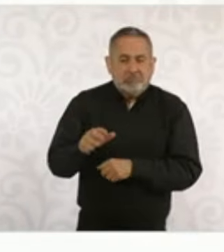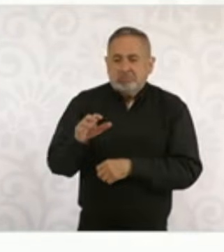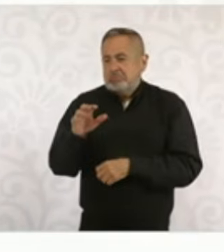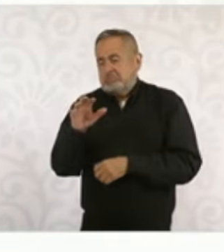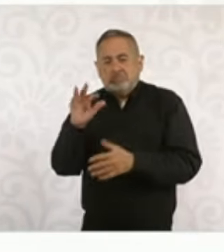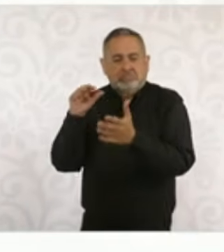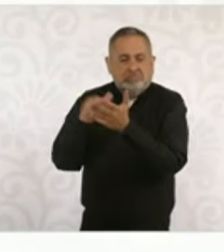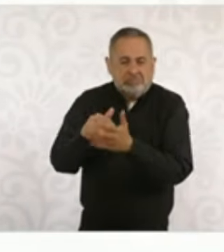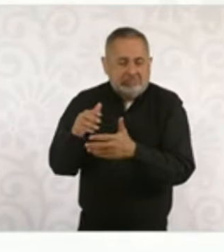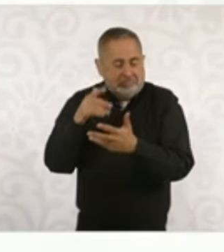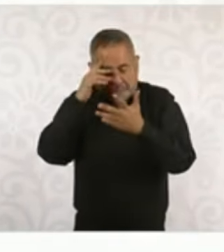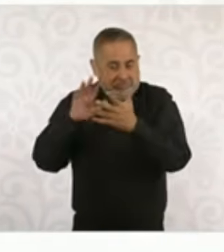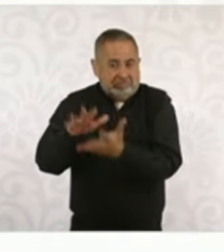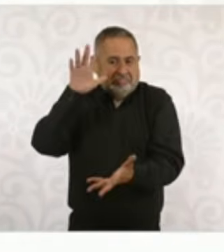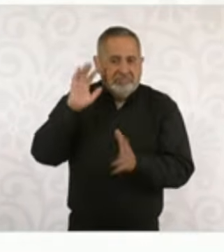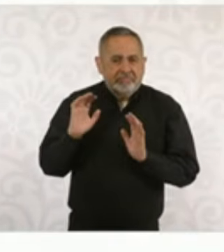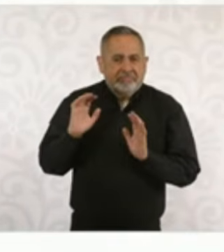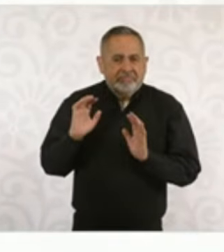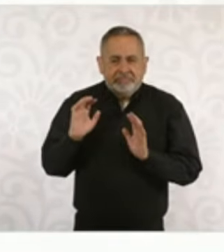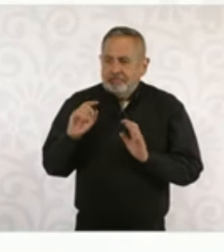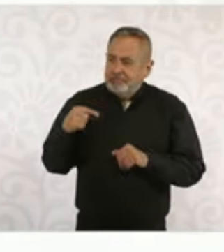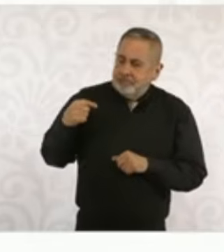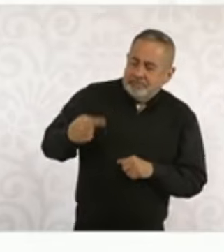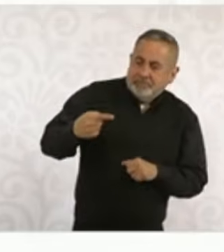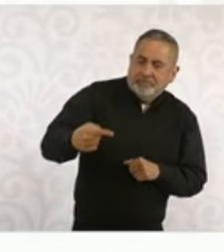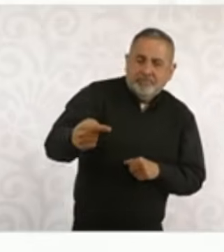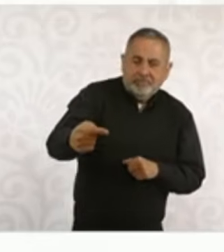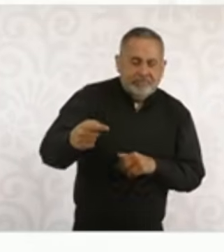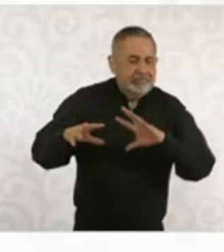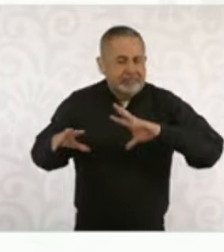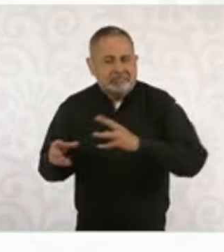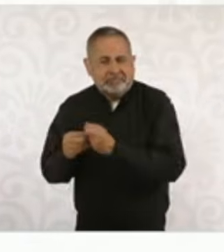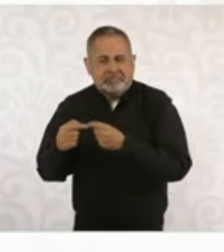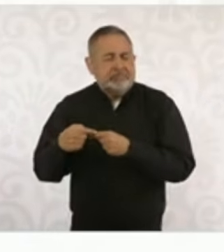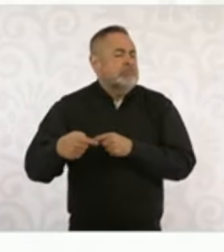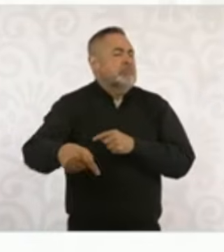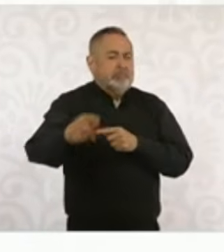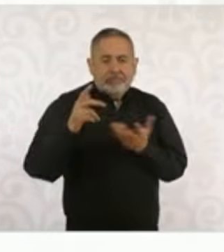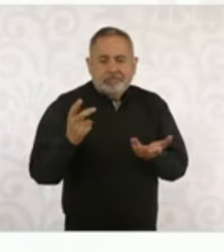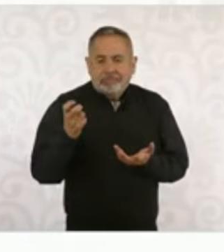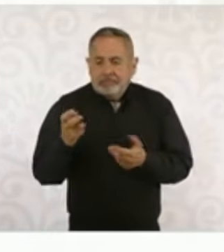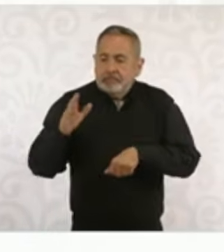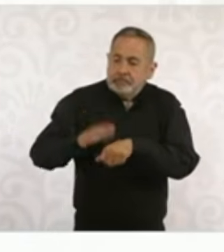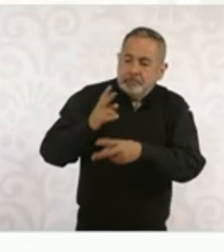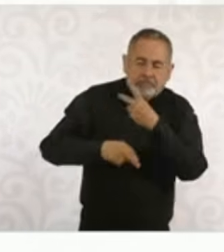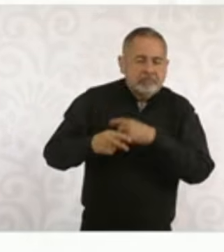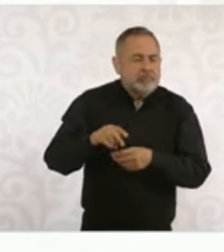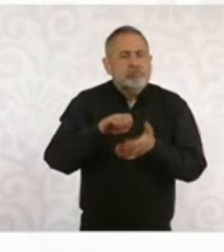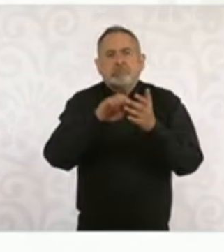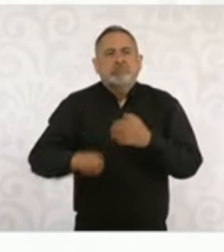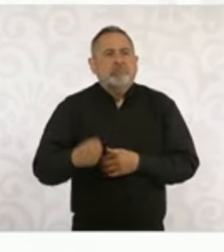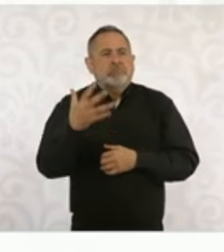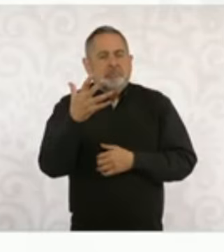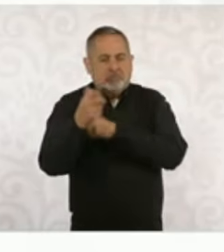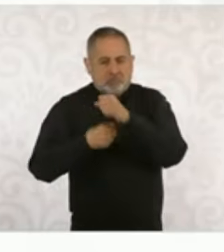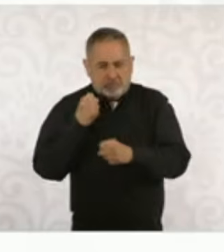los otros años, al otro año otros 10,000, etcétera, etcétera, etcétera. De tal manera que en 5 años,